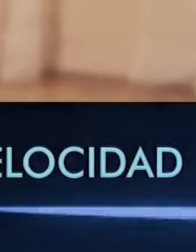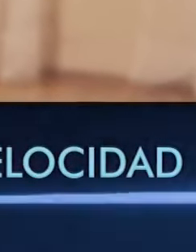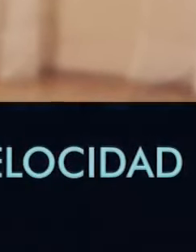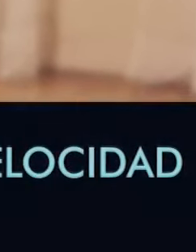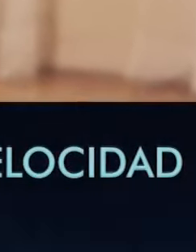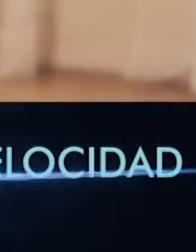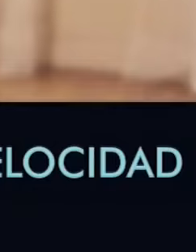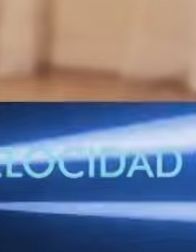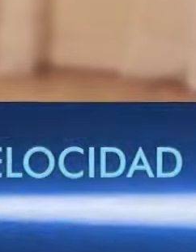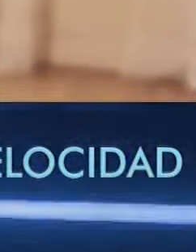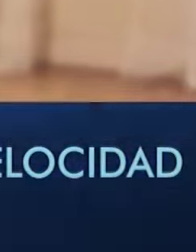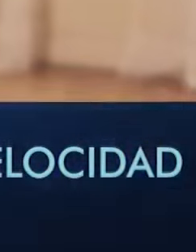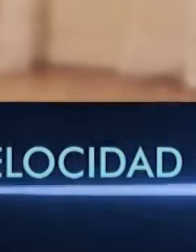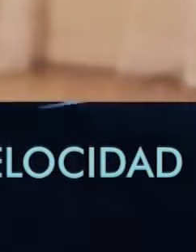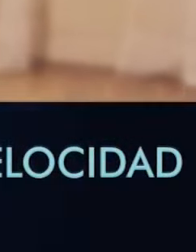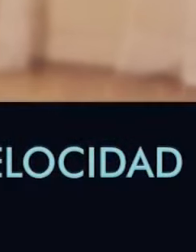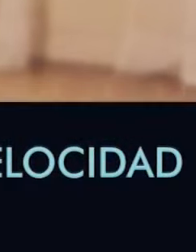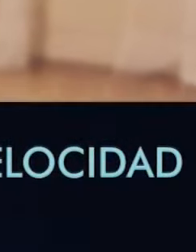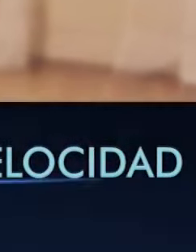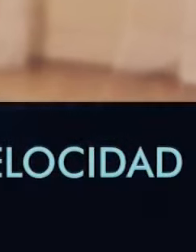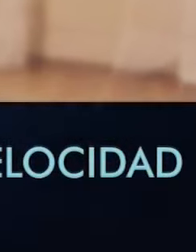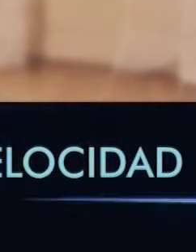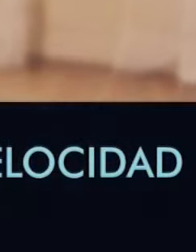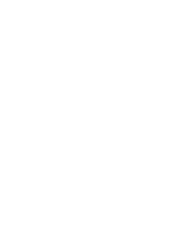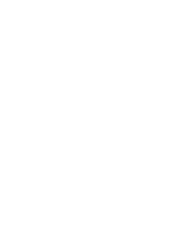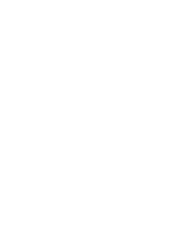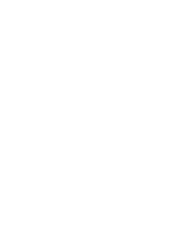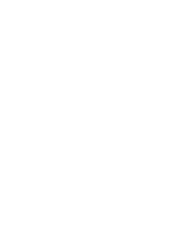Antel? Tenés un socio para hacer crecer tu negocio.